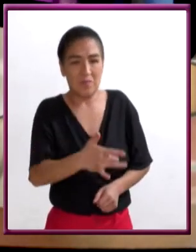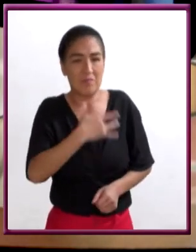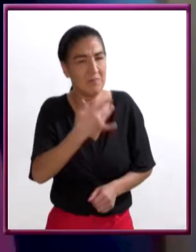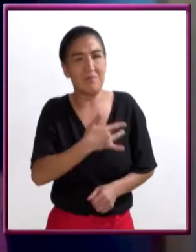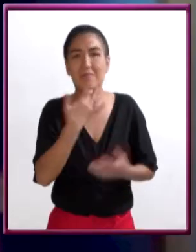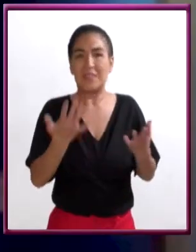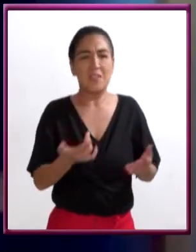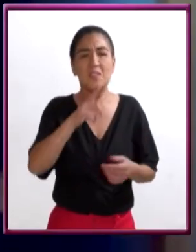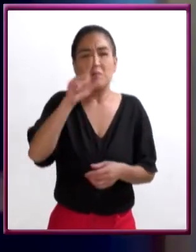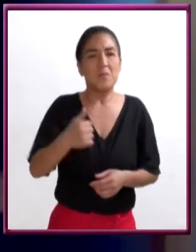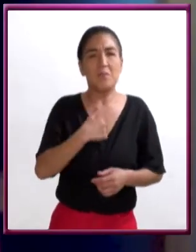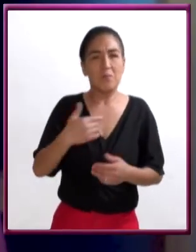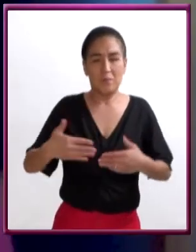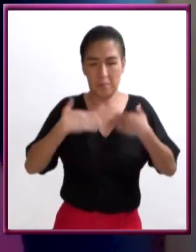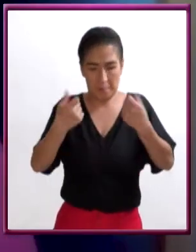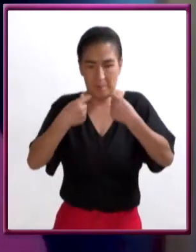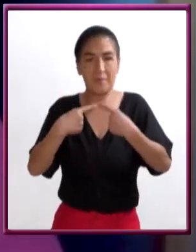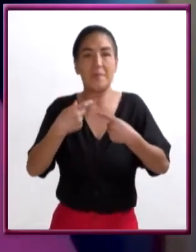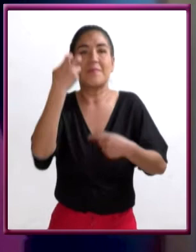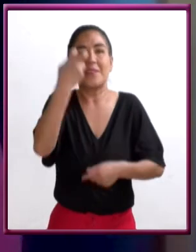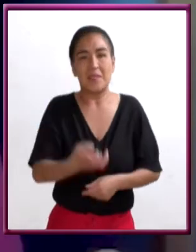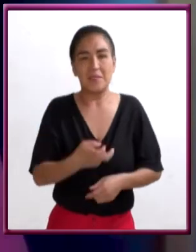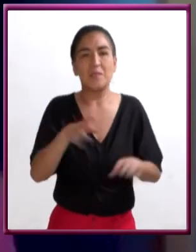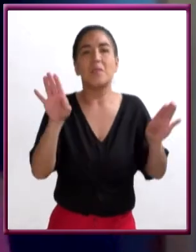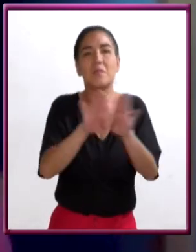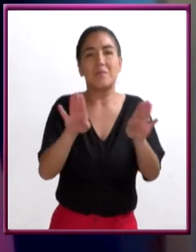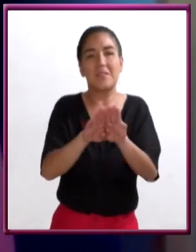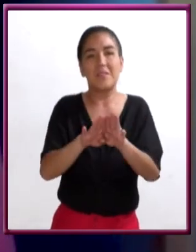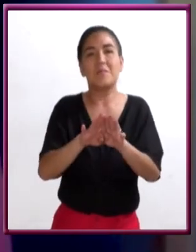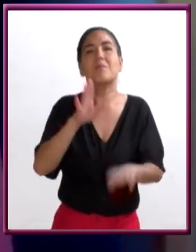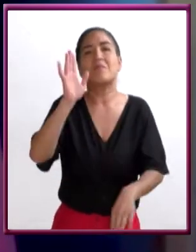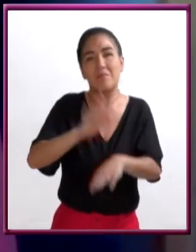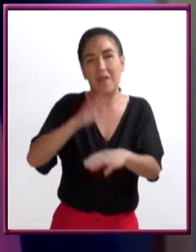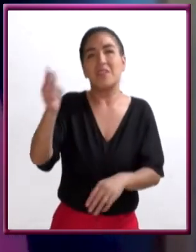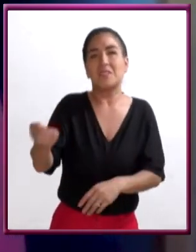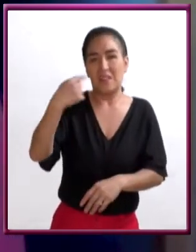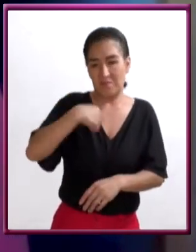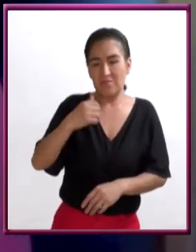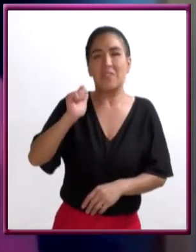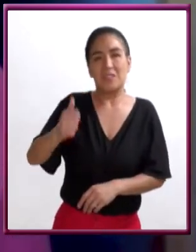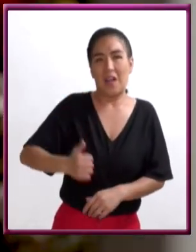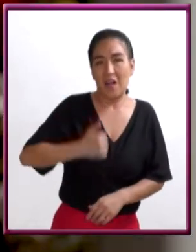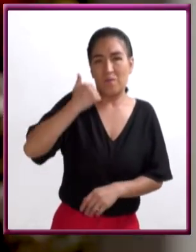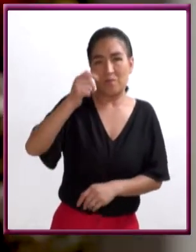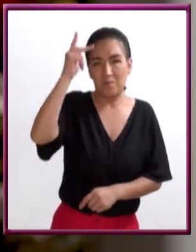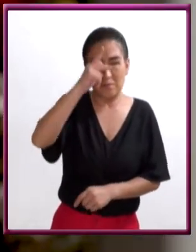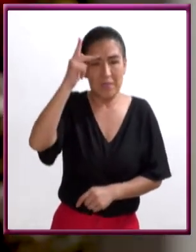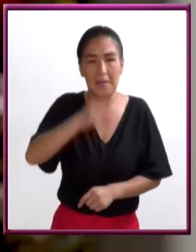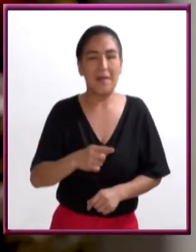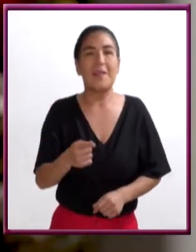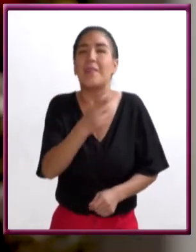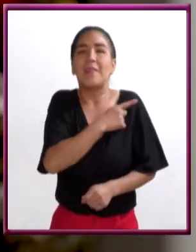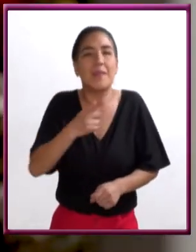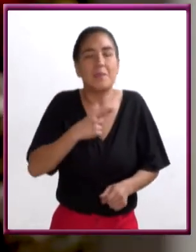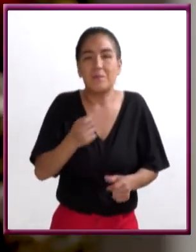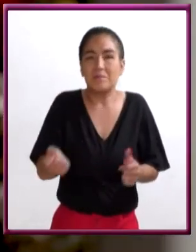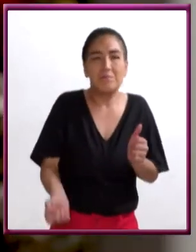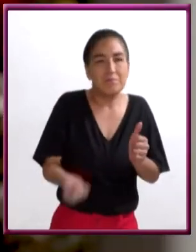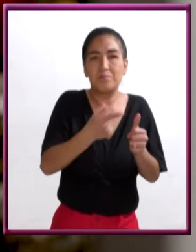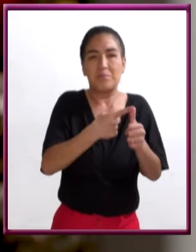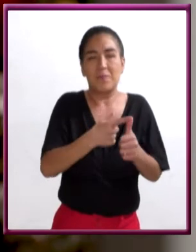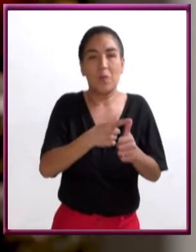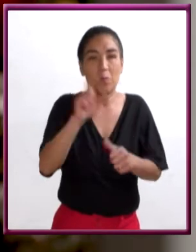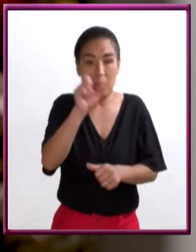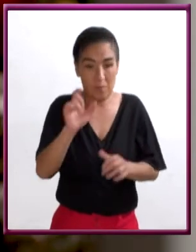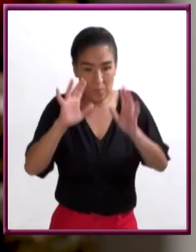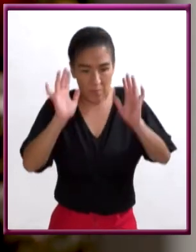no confío en lo que siento y entonces se abre la puerta al abuso psicológico. ¿Y qué sería lo primero que debemos hacer